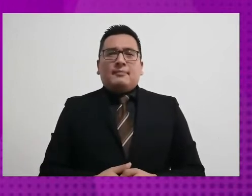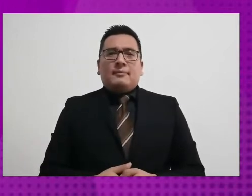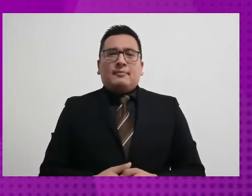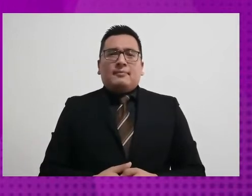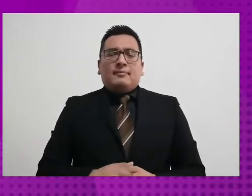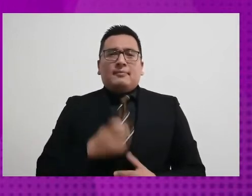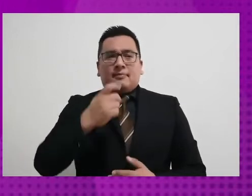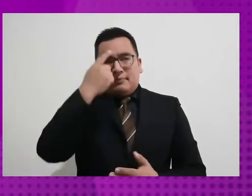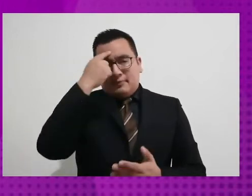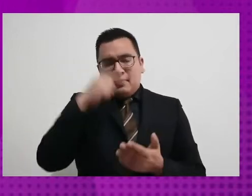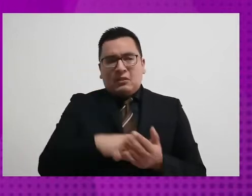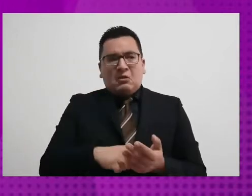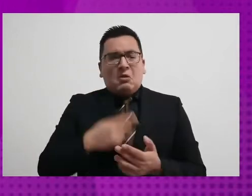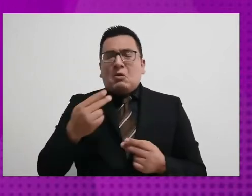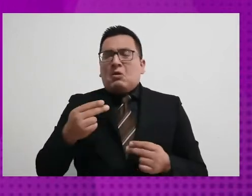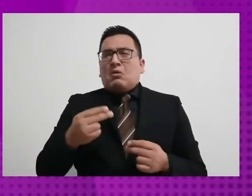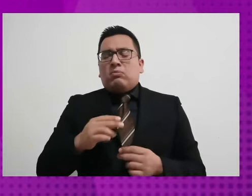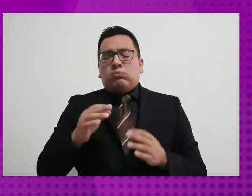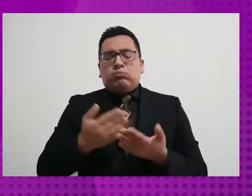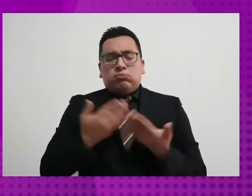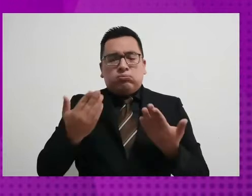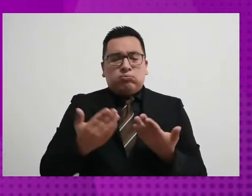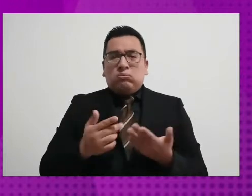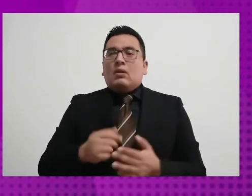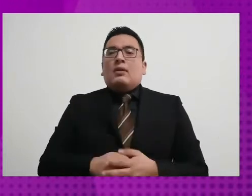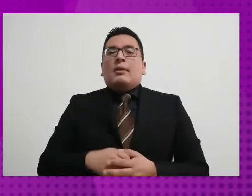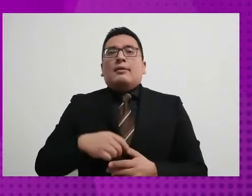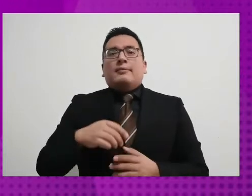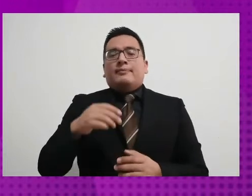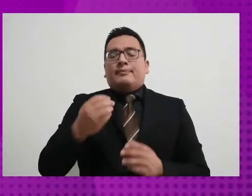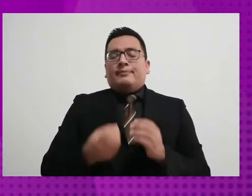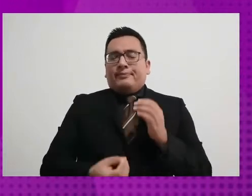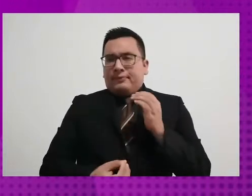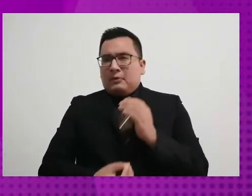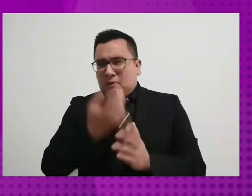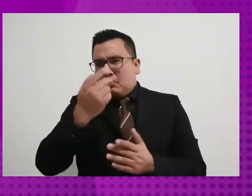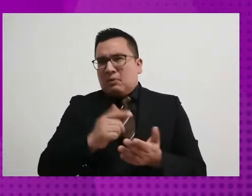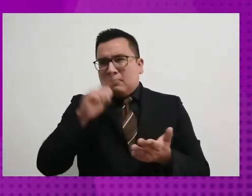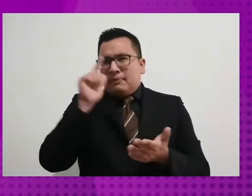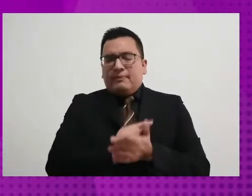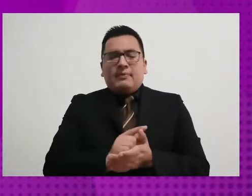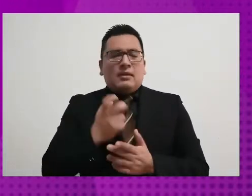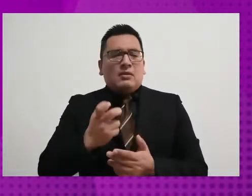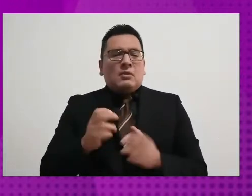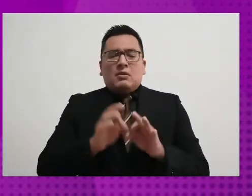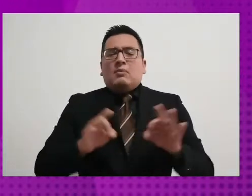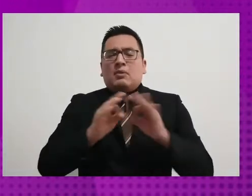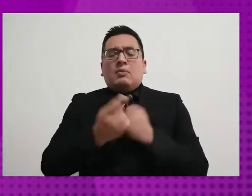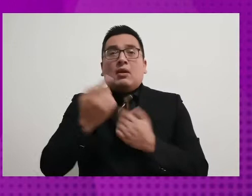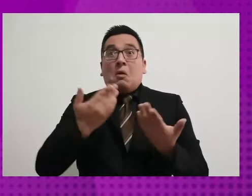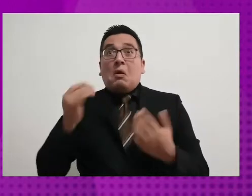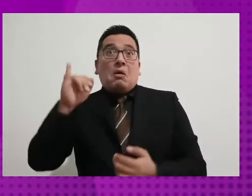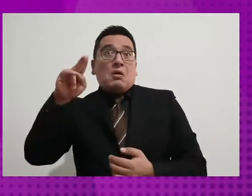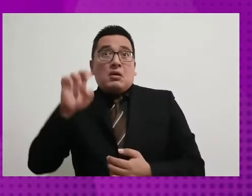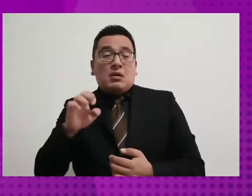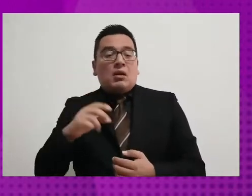tanto, creo que es una buena noticia a nivel nacional. La sentencia además obliga a que desde el INE nos coordinemos con todos los institutos